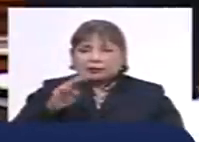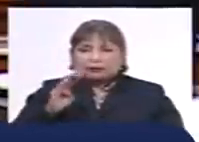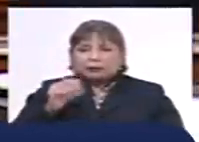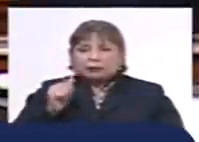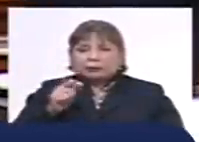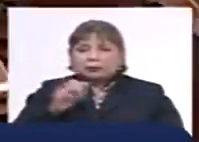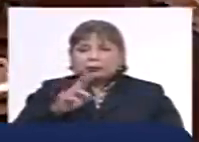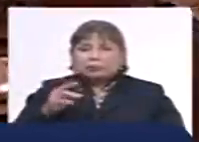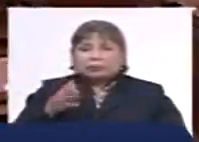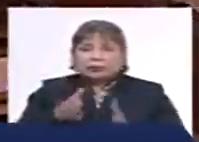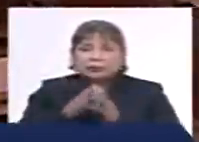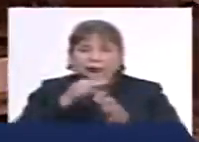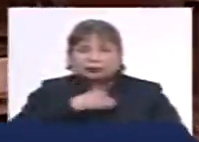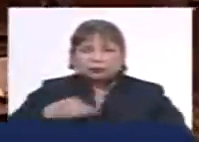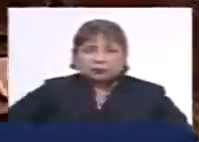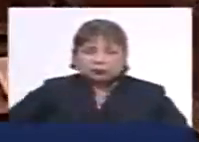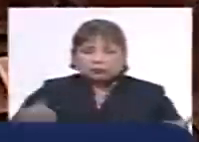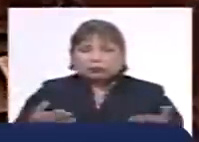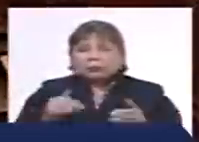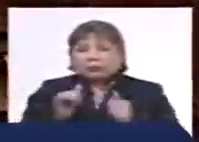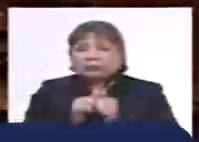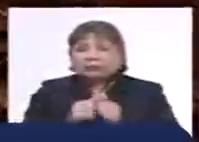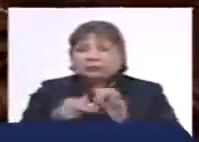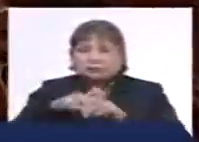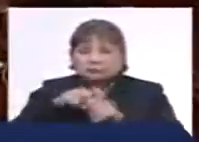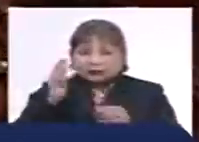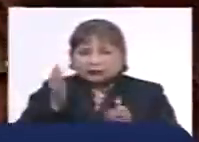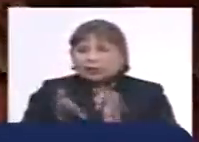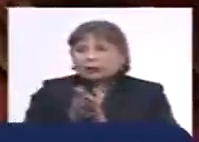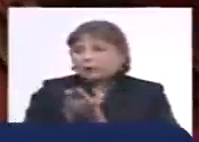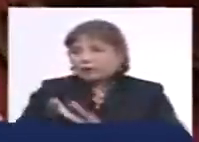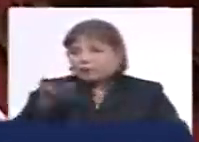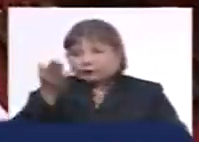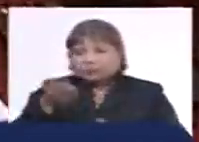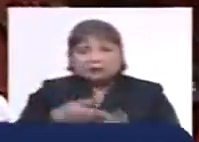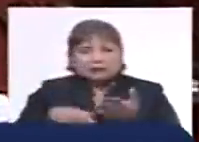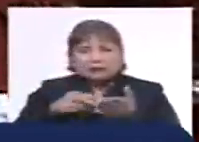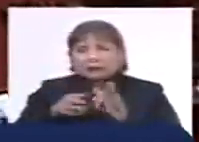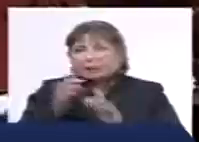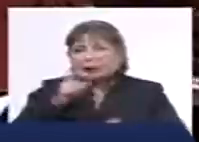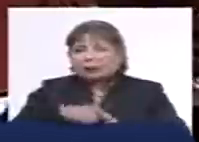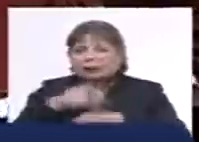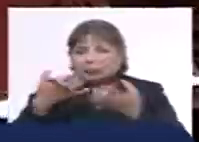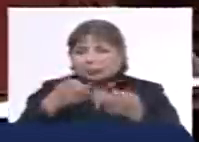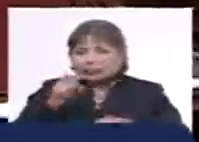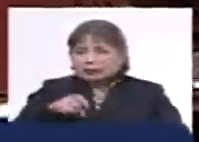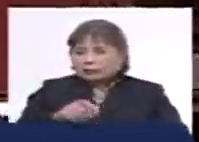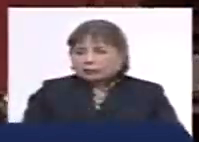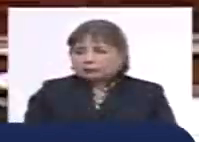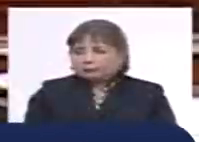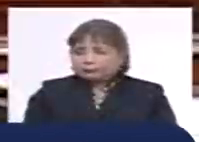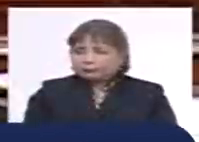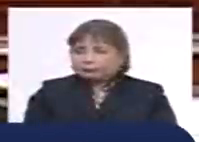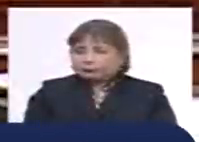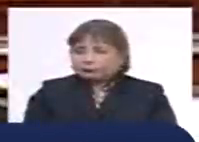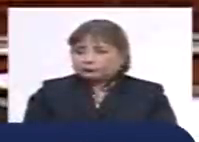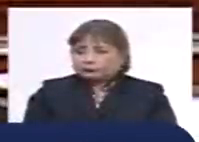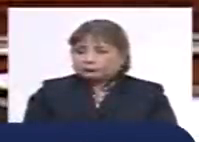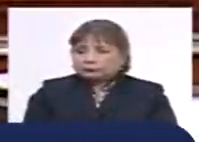Vázquez, y de los ministros de Estado, y los invitan a abandonar la sala de sesiones en el momento que lo consideren conveniente.